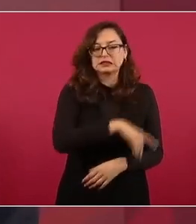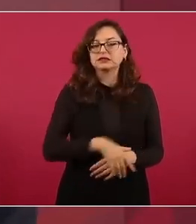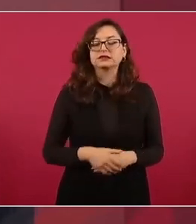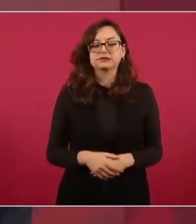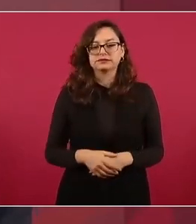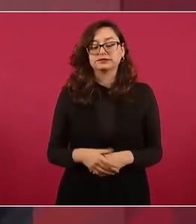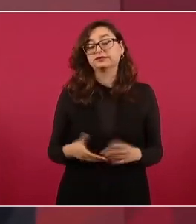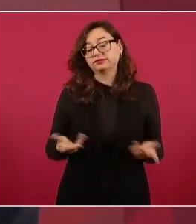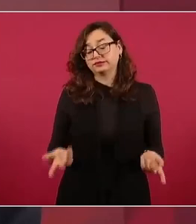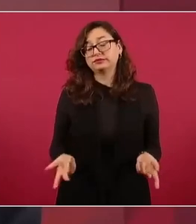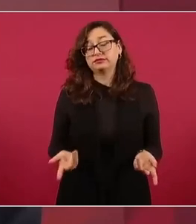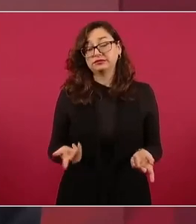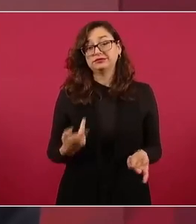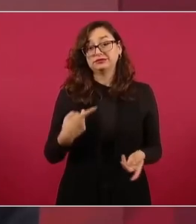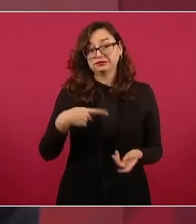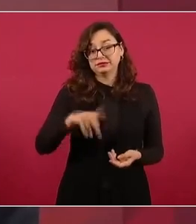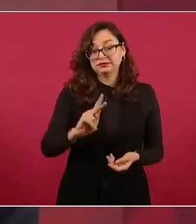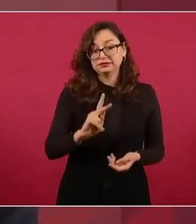Banco de Bienestar